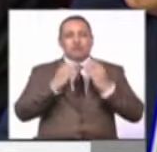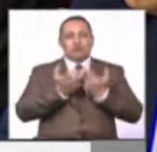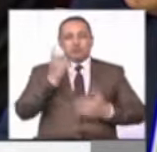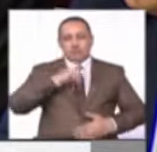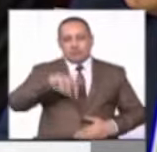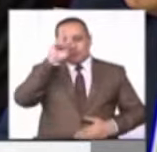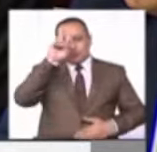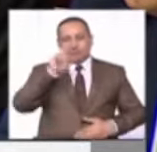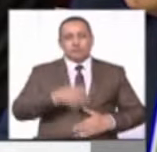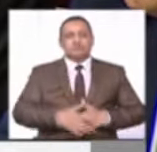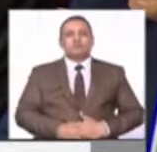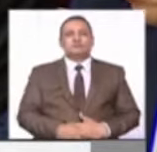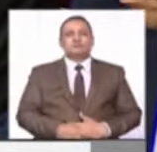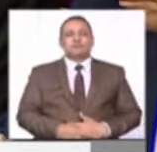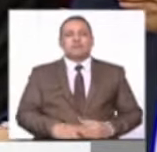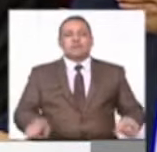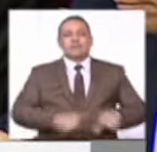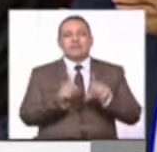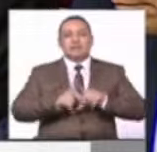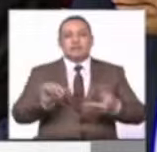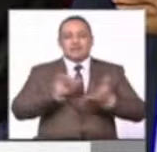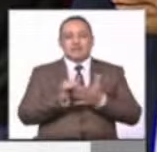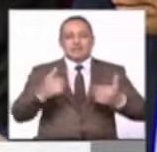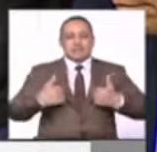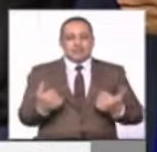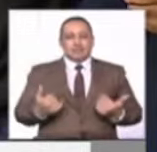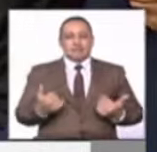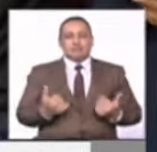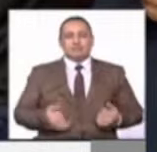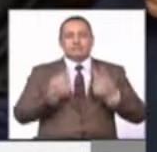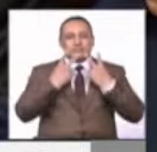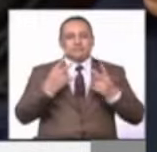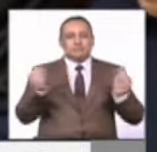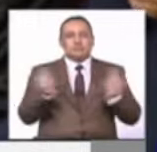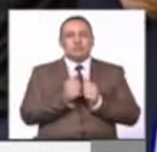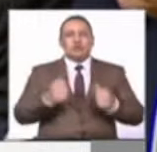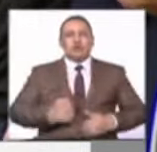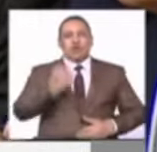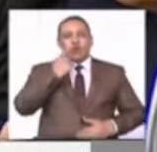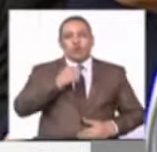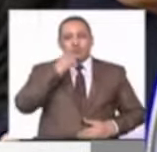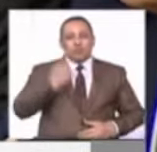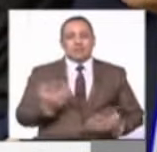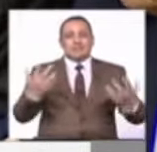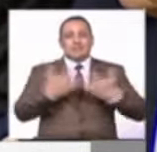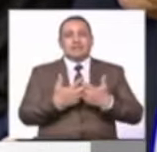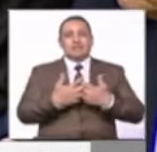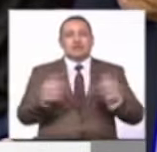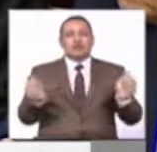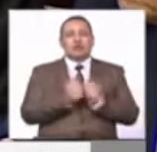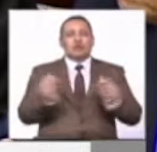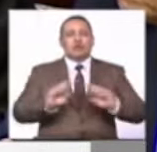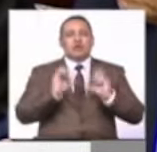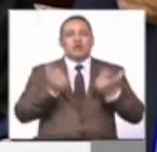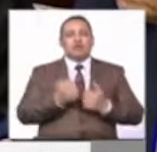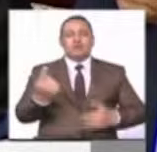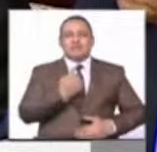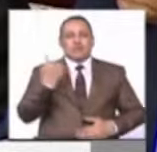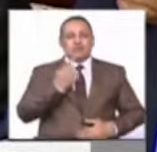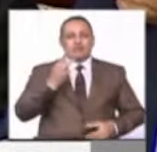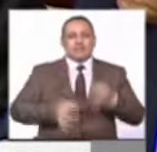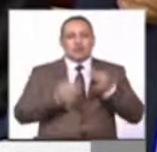la república Y la que realizamos las y los integrantes de la junta Nacional